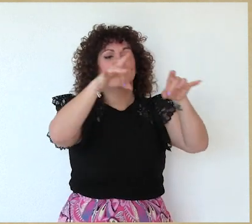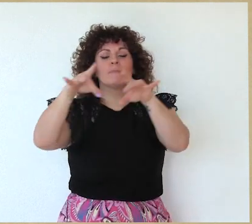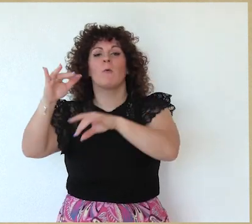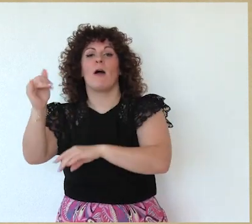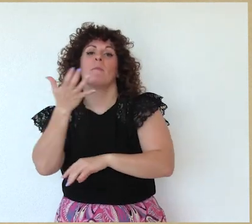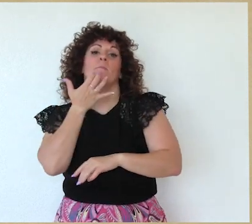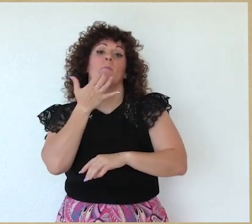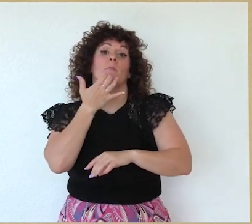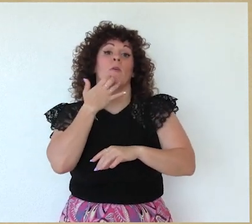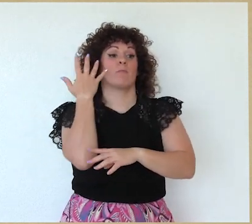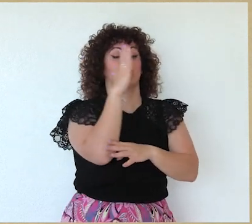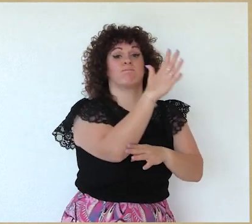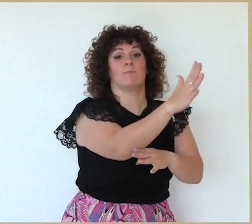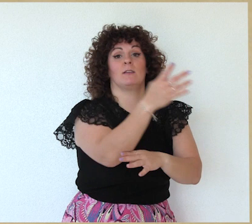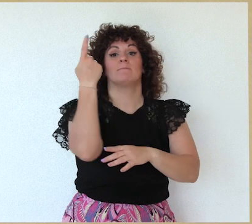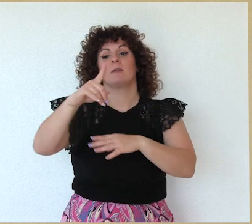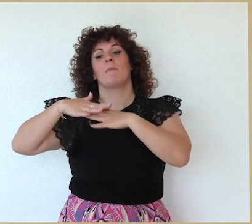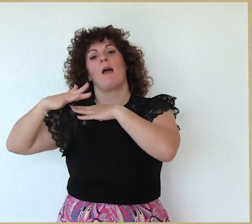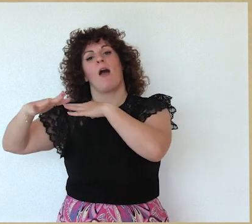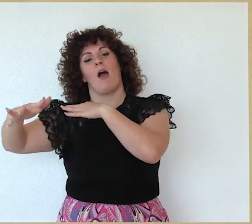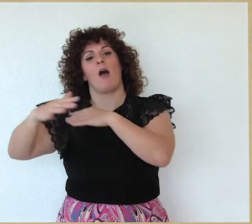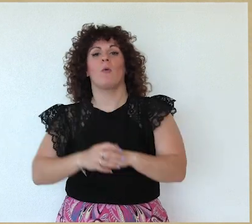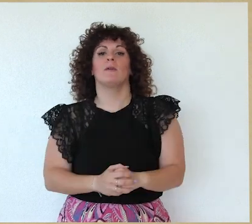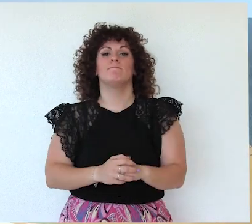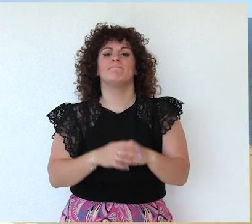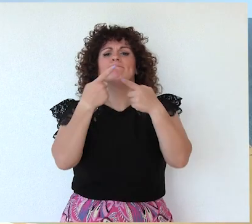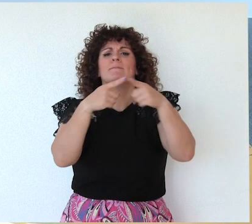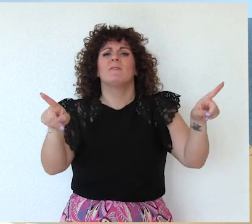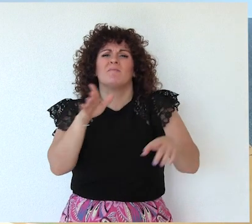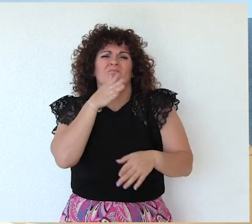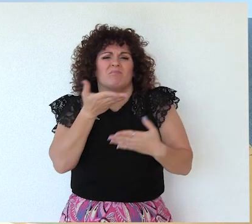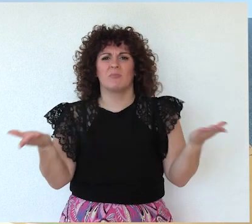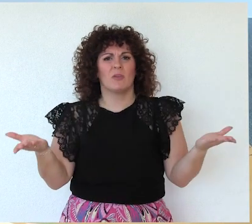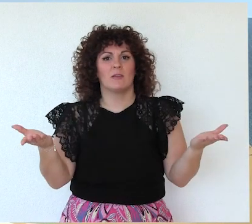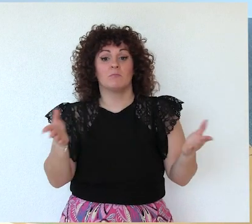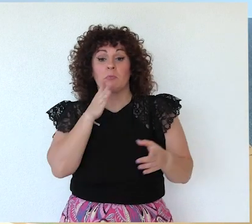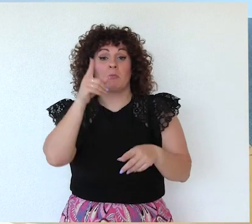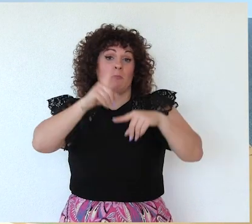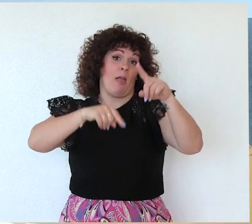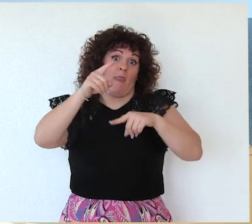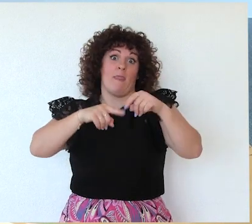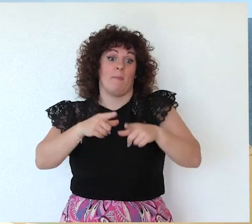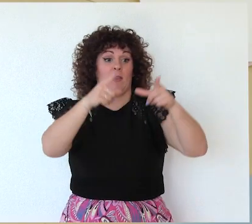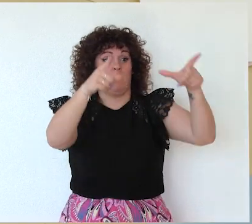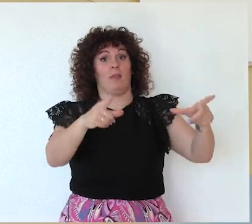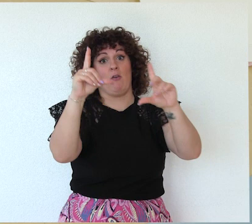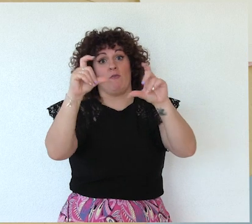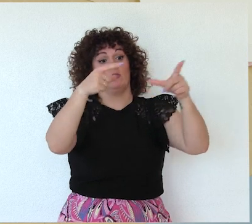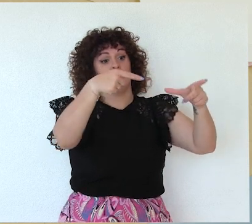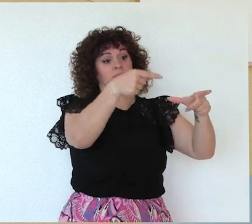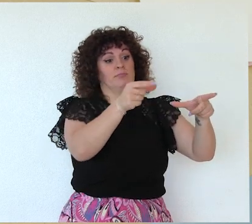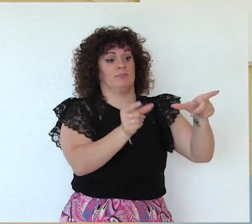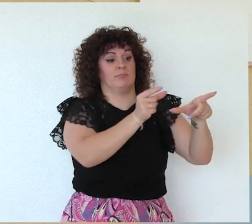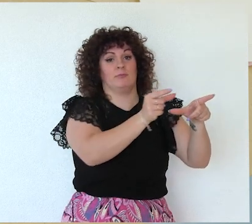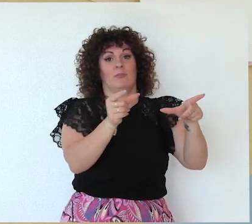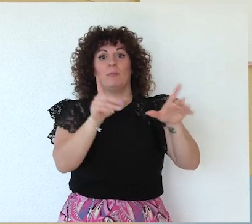apreciemos elementos comunes, como la vegetación o el agua. Esa diferencia no solo se debe al trozo